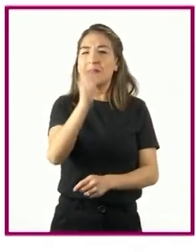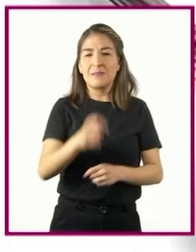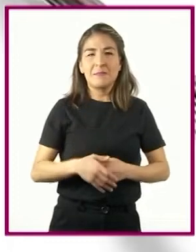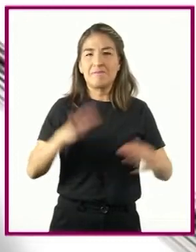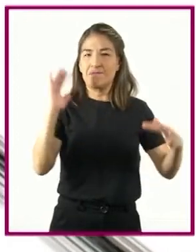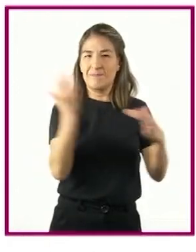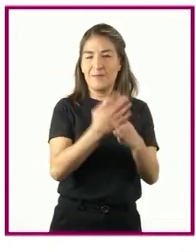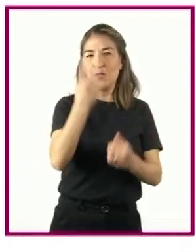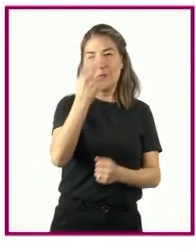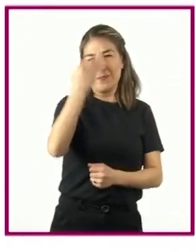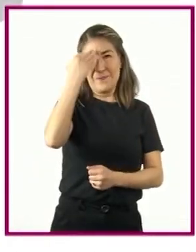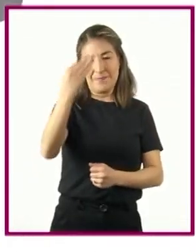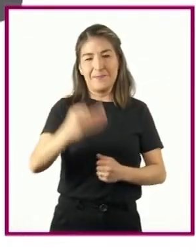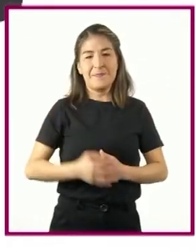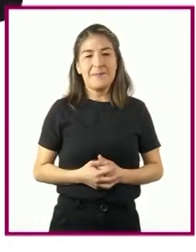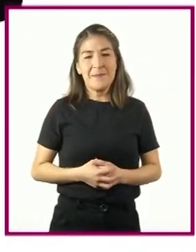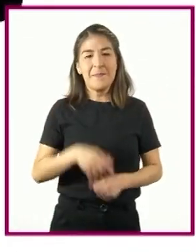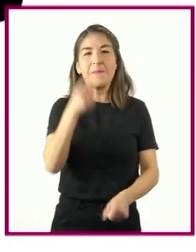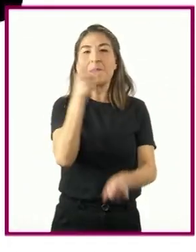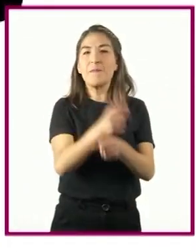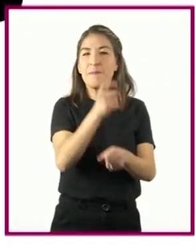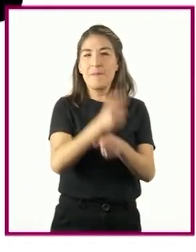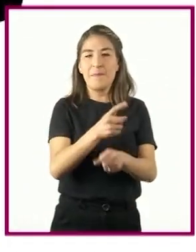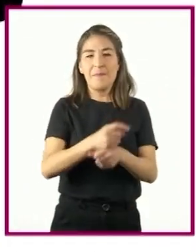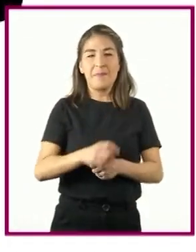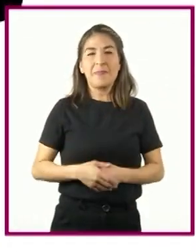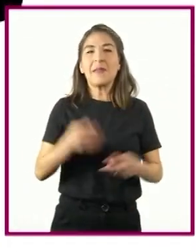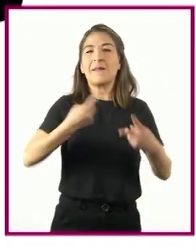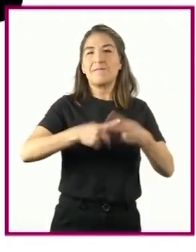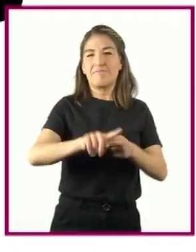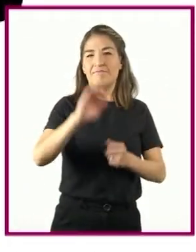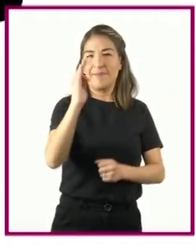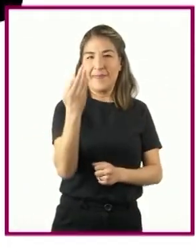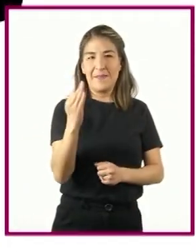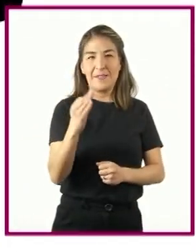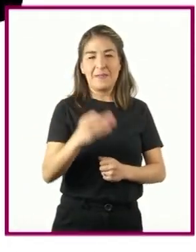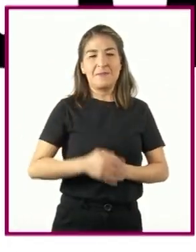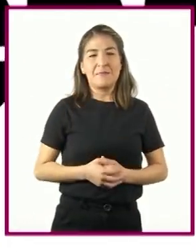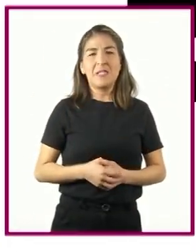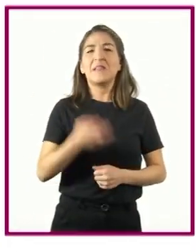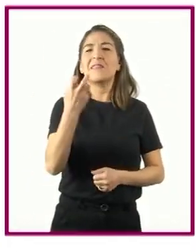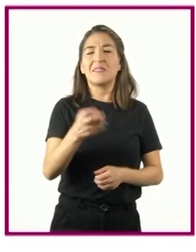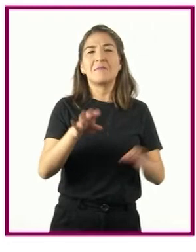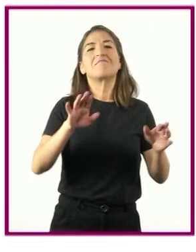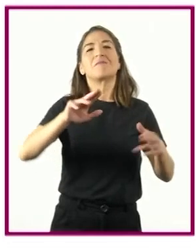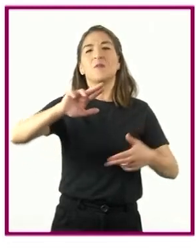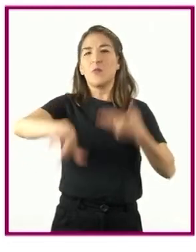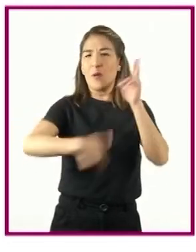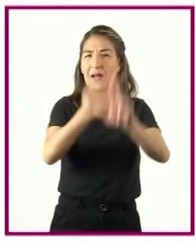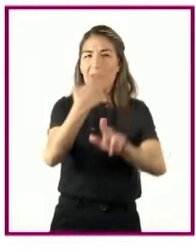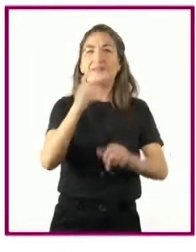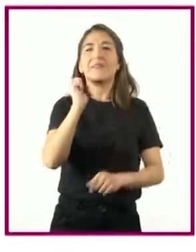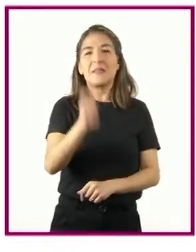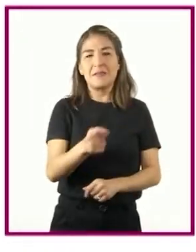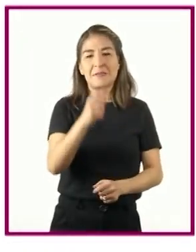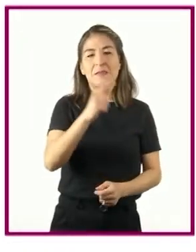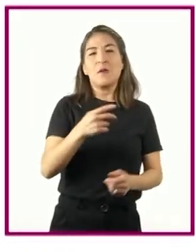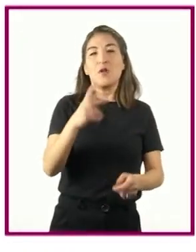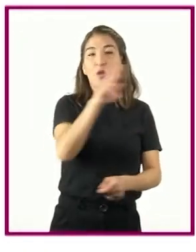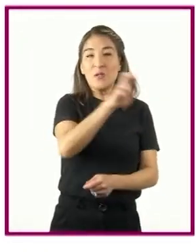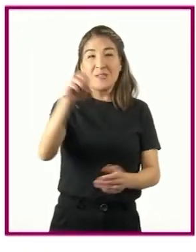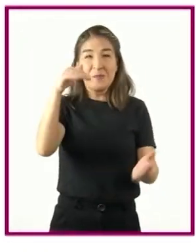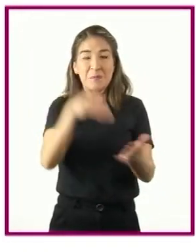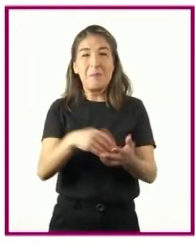en 2 etapas. La primera de ellas inicia en febrero, con una huelga de más de 200,000 obreros